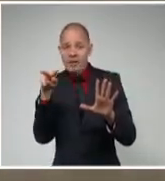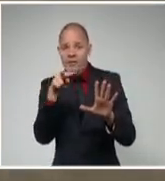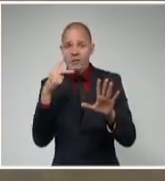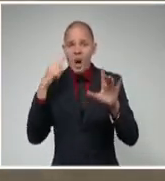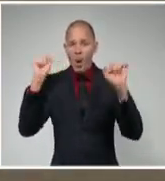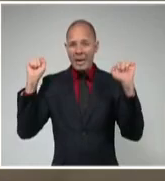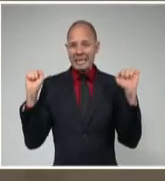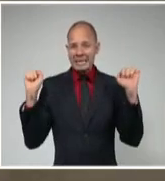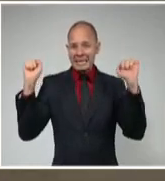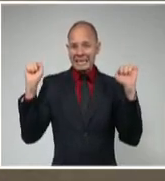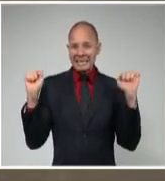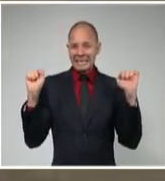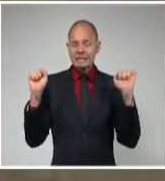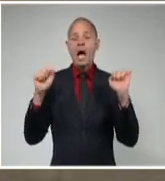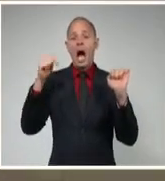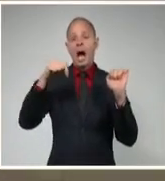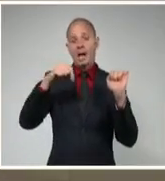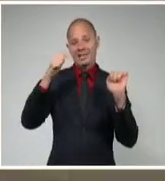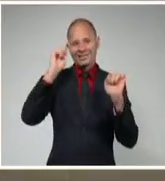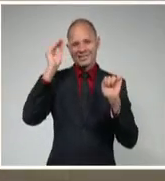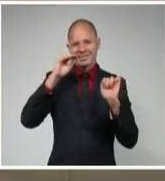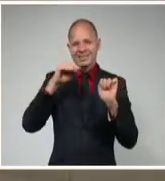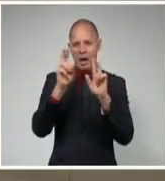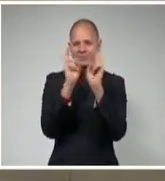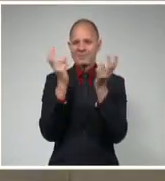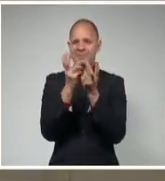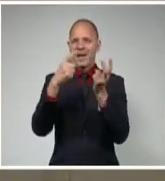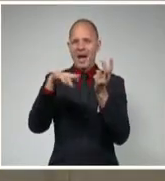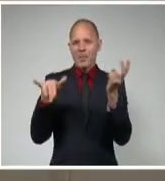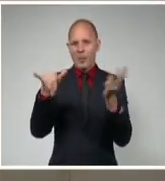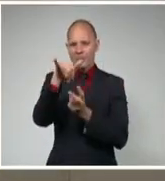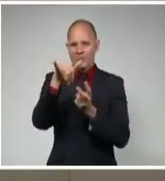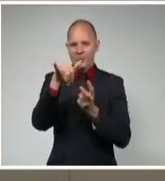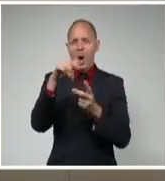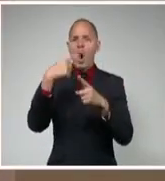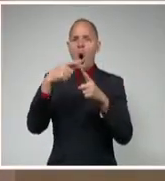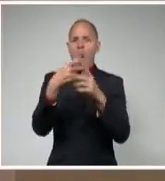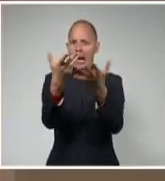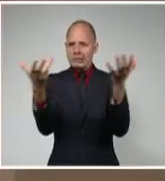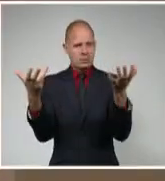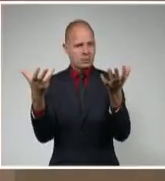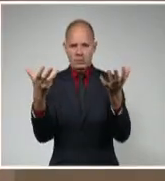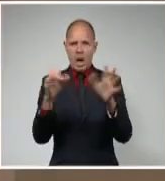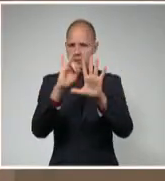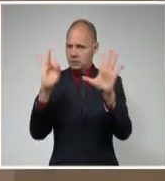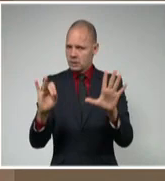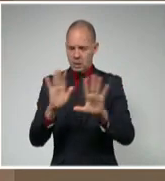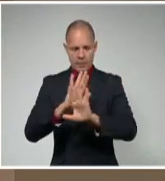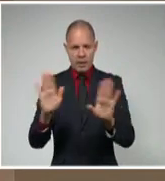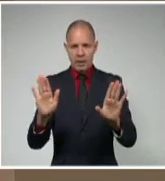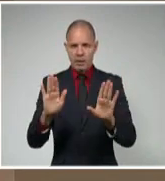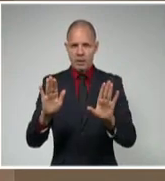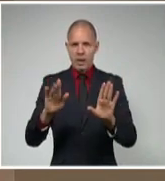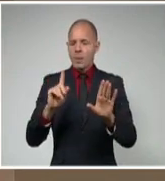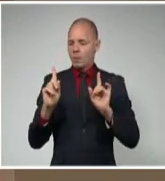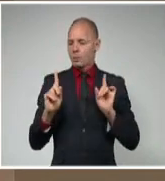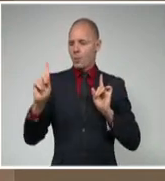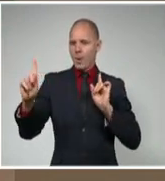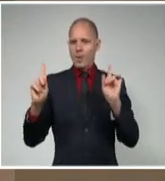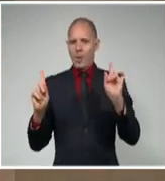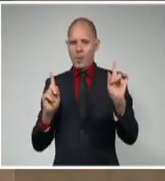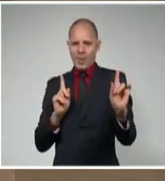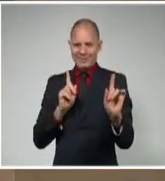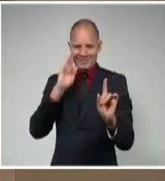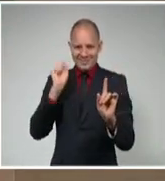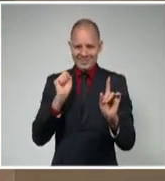habitual gimnasio del Cerro Pelado, en una especie de burbuja a la que tuvimos acceso gracias a los medios tecnológicos. Sin